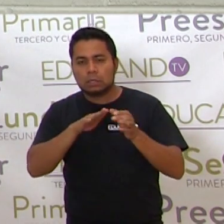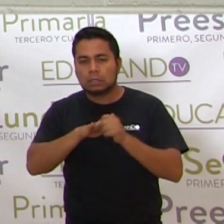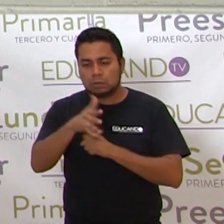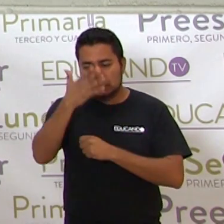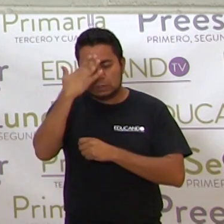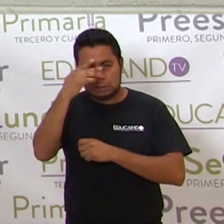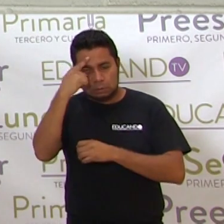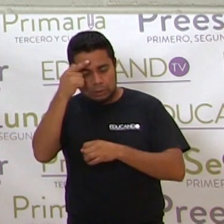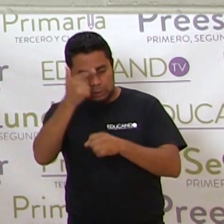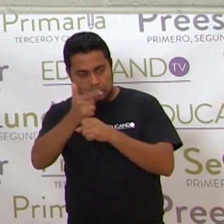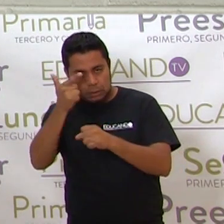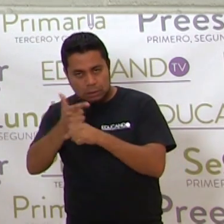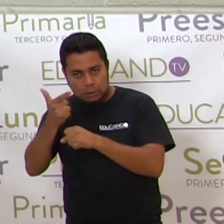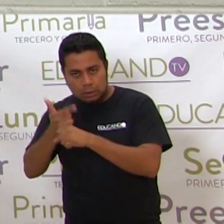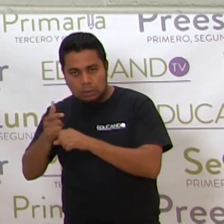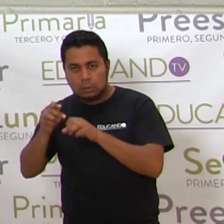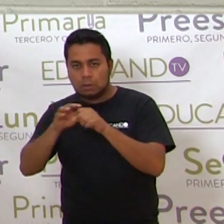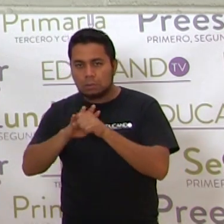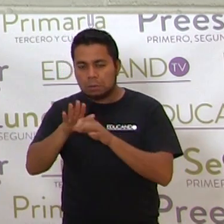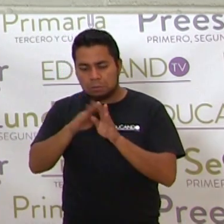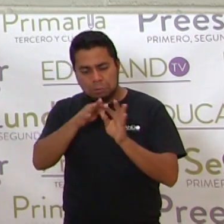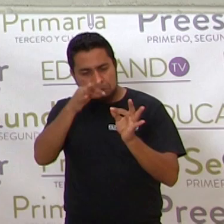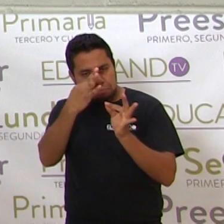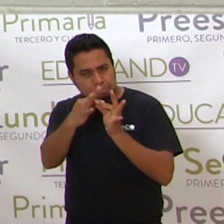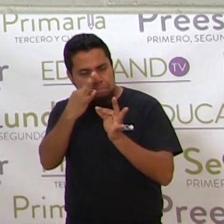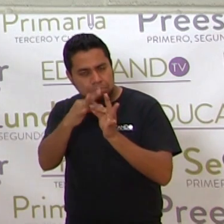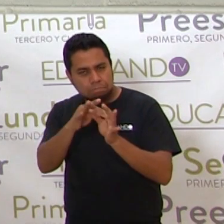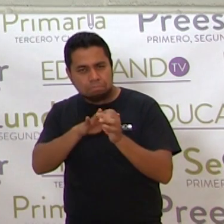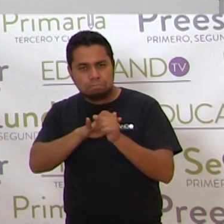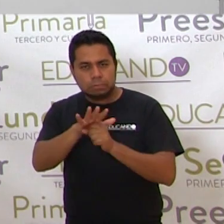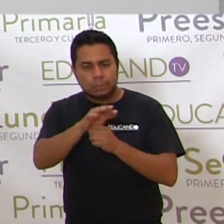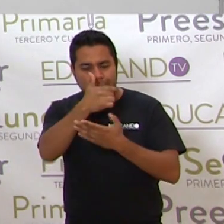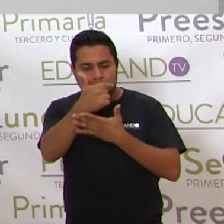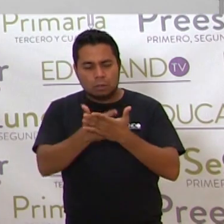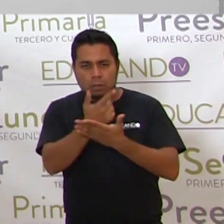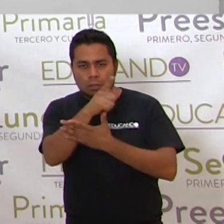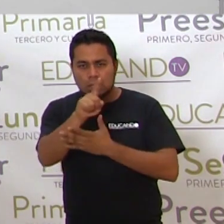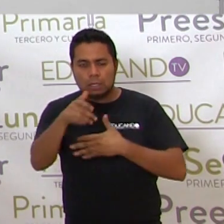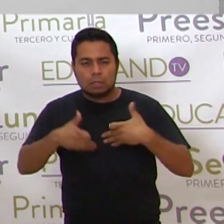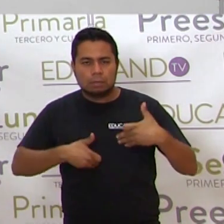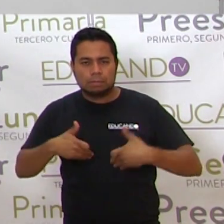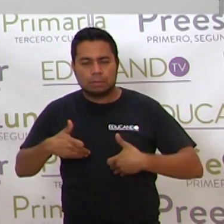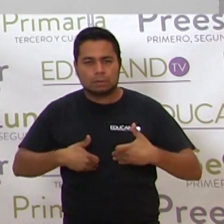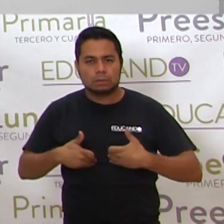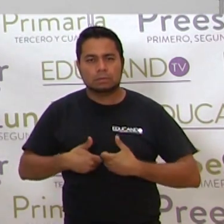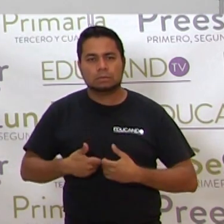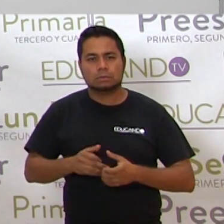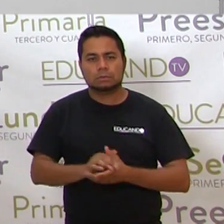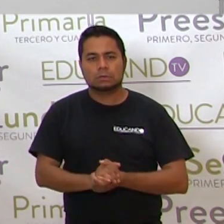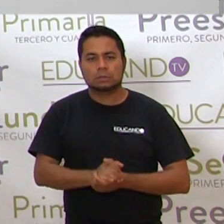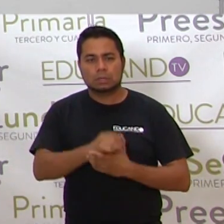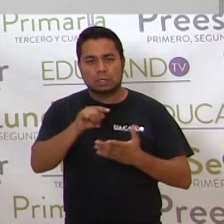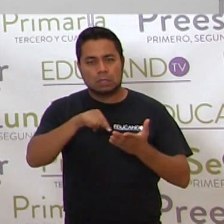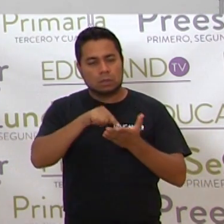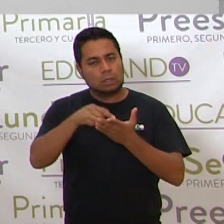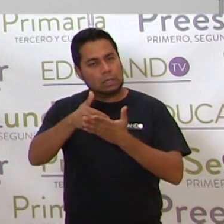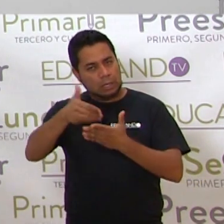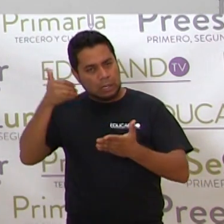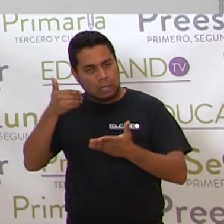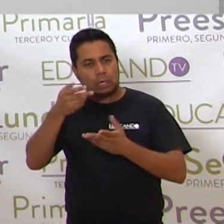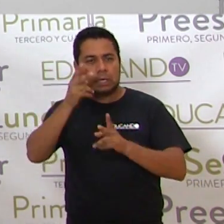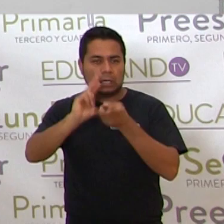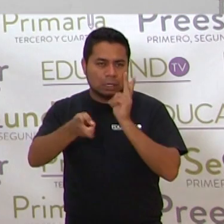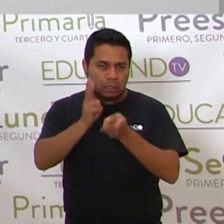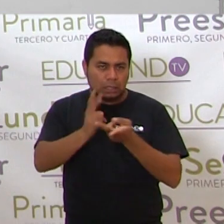poder identificar de manera muy particular los guiones de teatro. En los grados anteriores hablamos todo